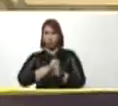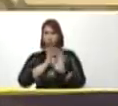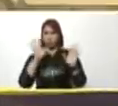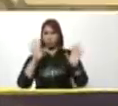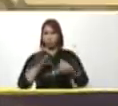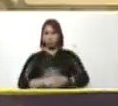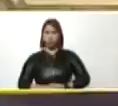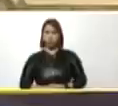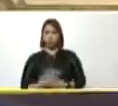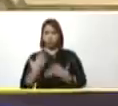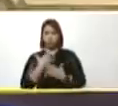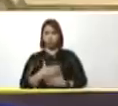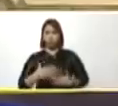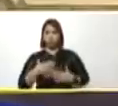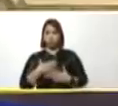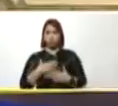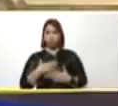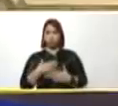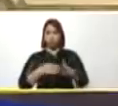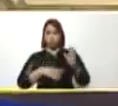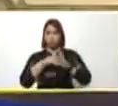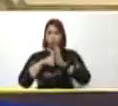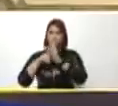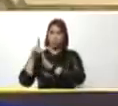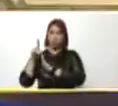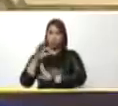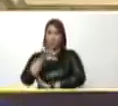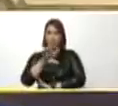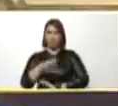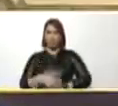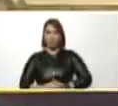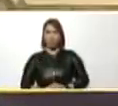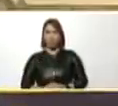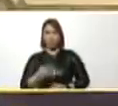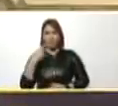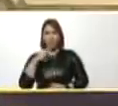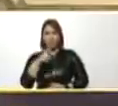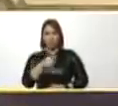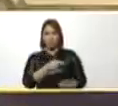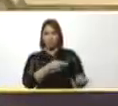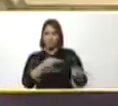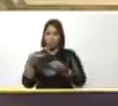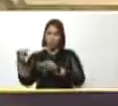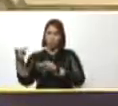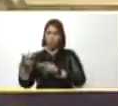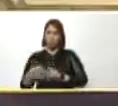que favorezca el desarrollo del país. Por eso le doy la bienvenida